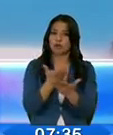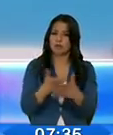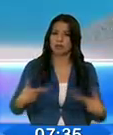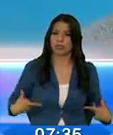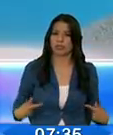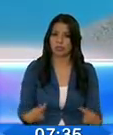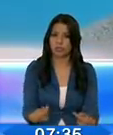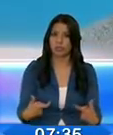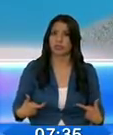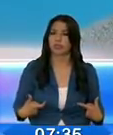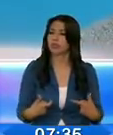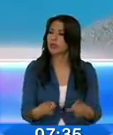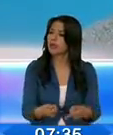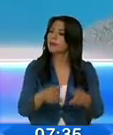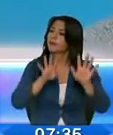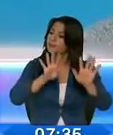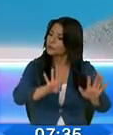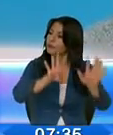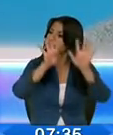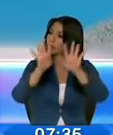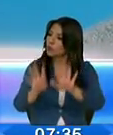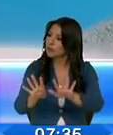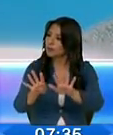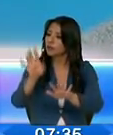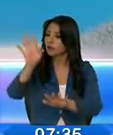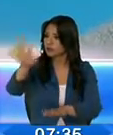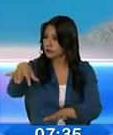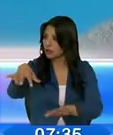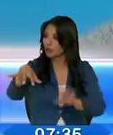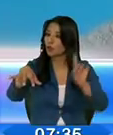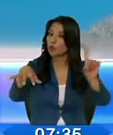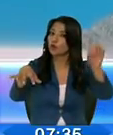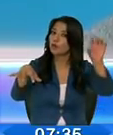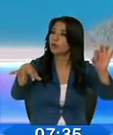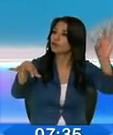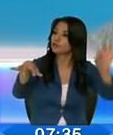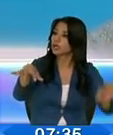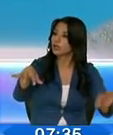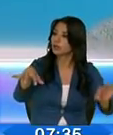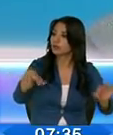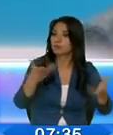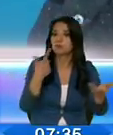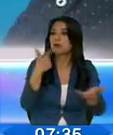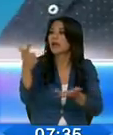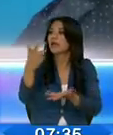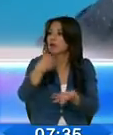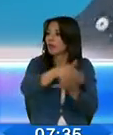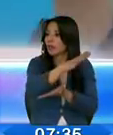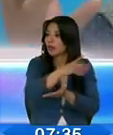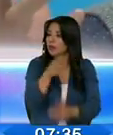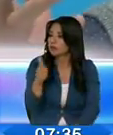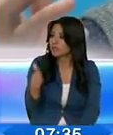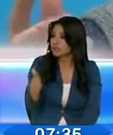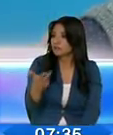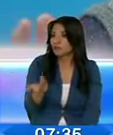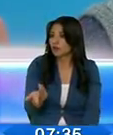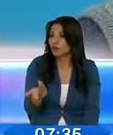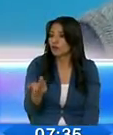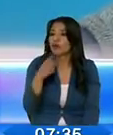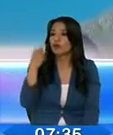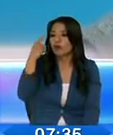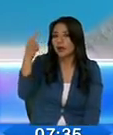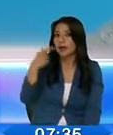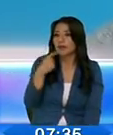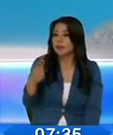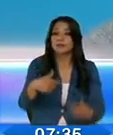anterior. Pero 99% versus 1% era una invitación a que se larguen. Como les dijo el prófugo en Bélgica, que les